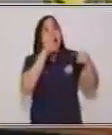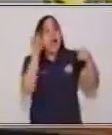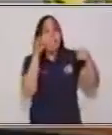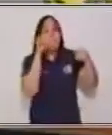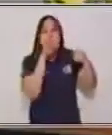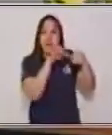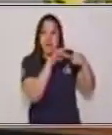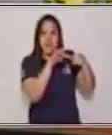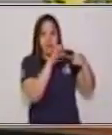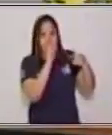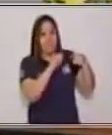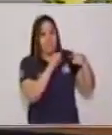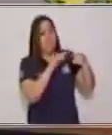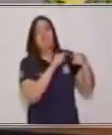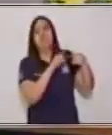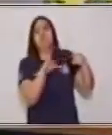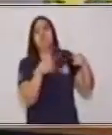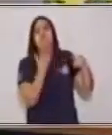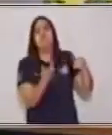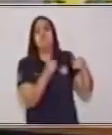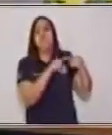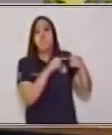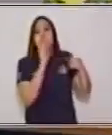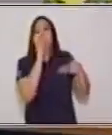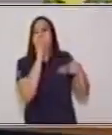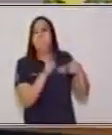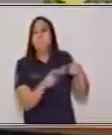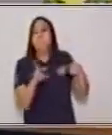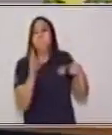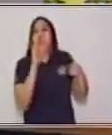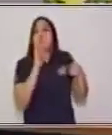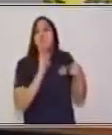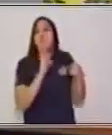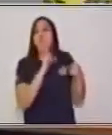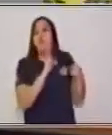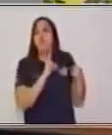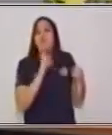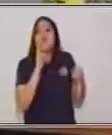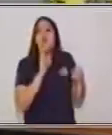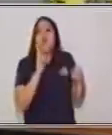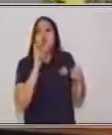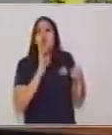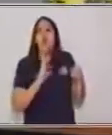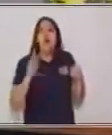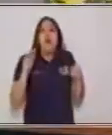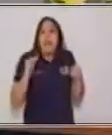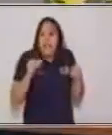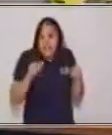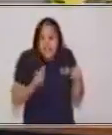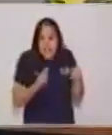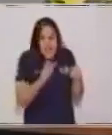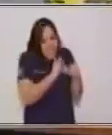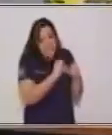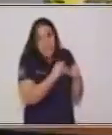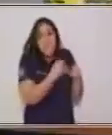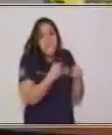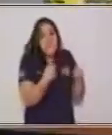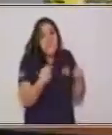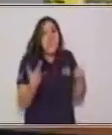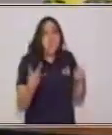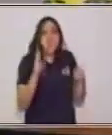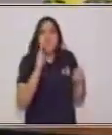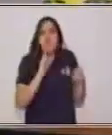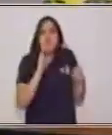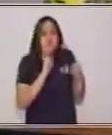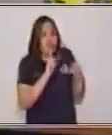del predicado. Y vamos a preguntarle al verbo, ¿qué fue lo escrito por los